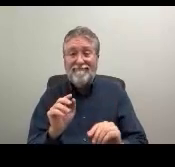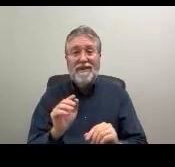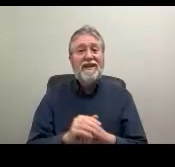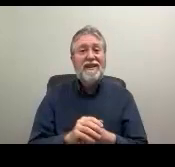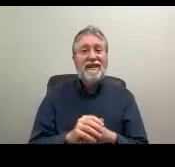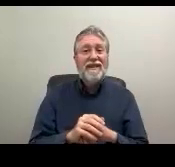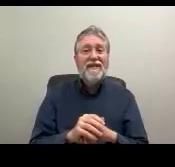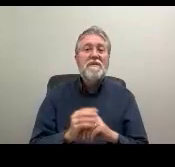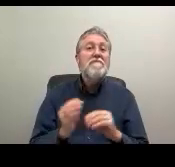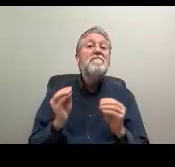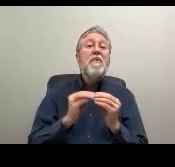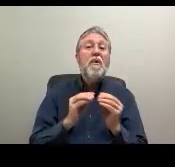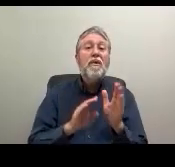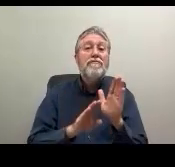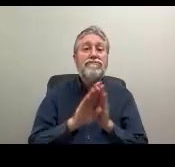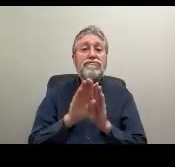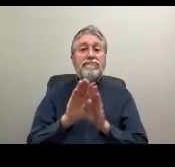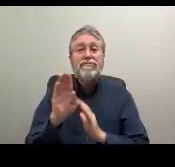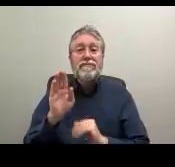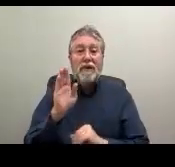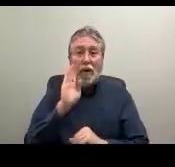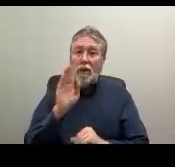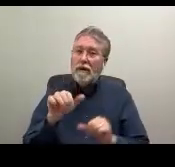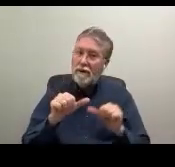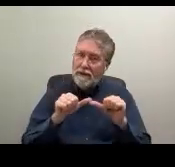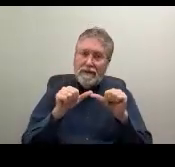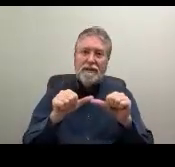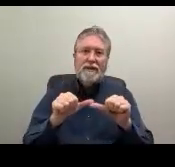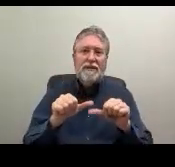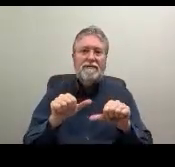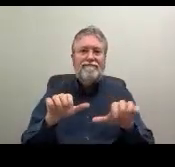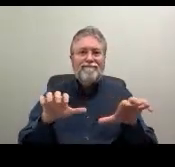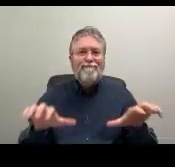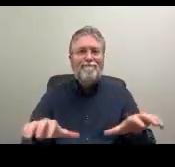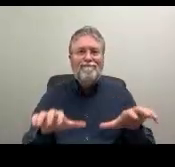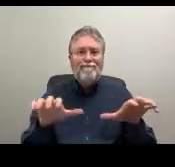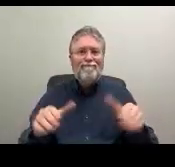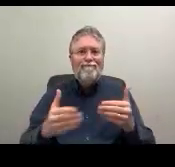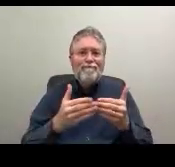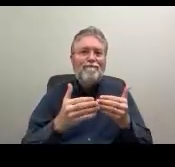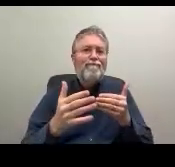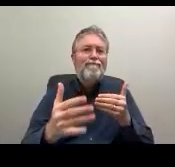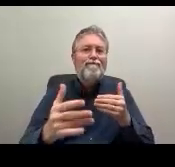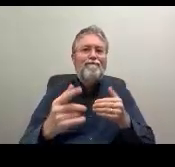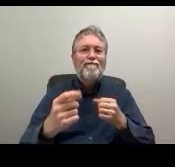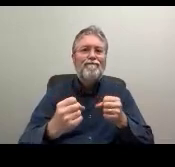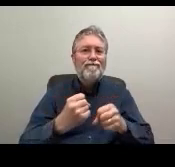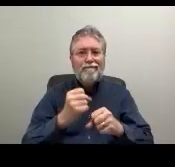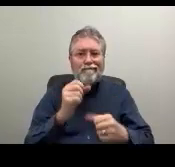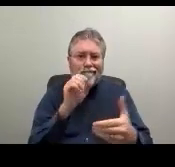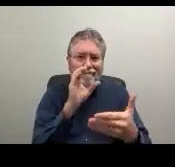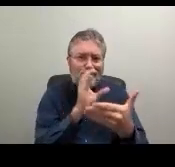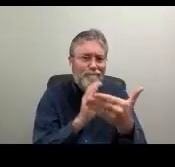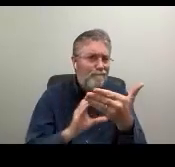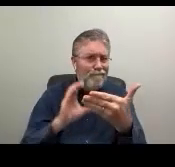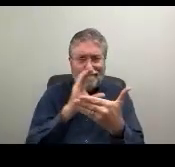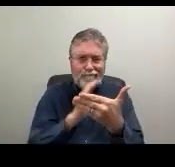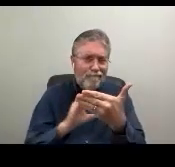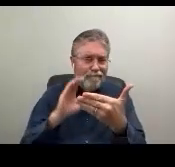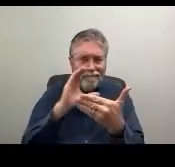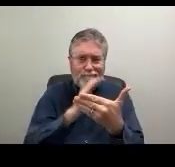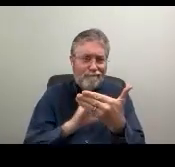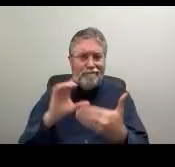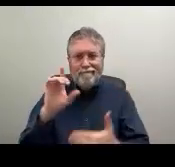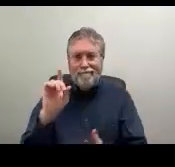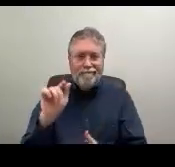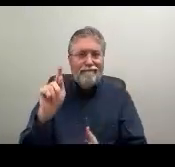Permanezcan atentos para obtener más novedades. Seguiremos trabajando con Leidos durante el próximo año para explorar los productos de datos. Así que